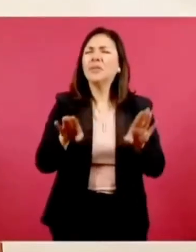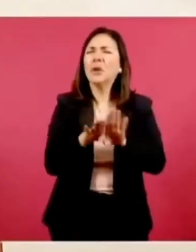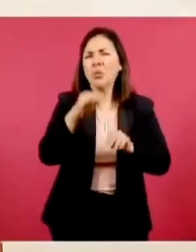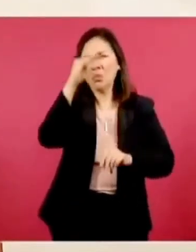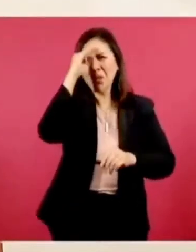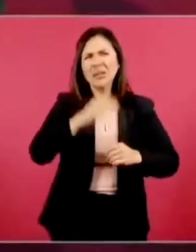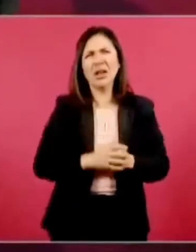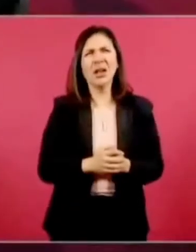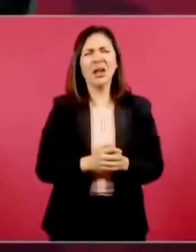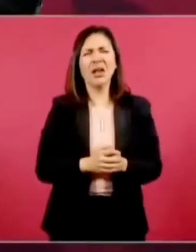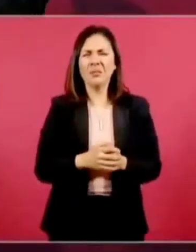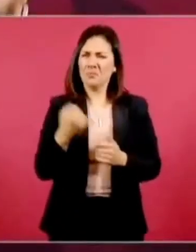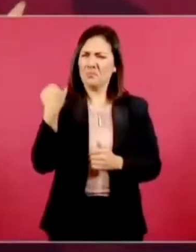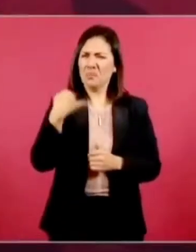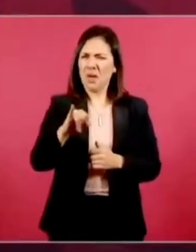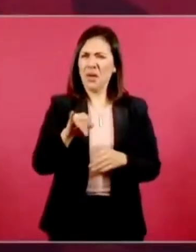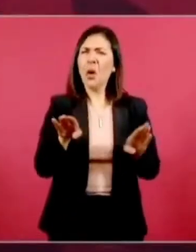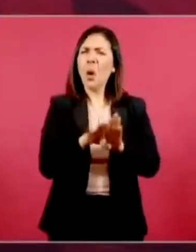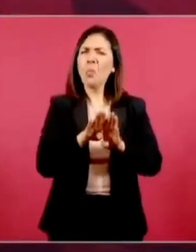alguien tiene tanta popularidad.